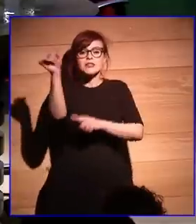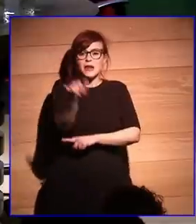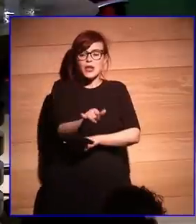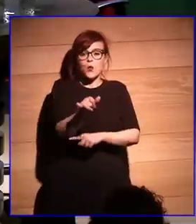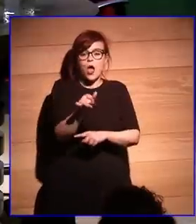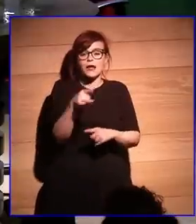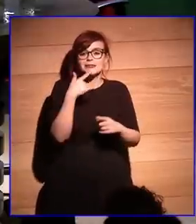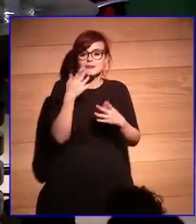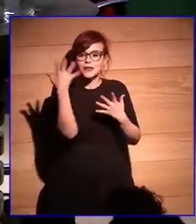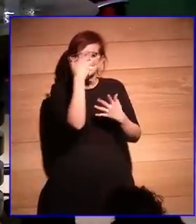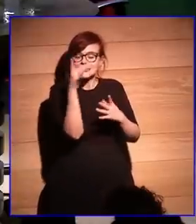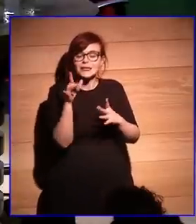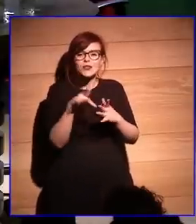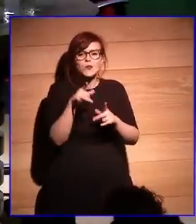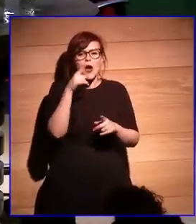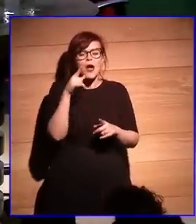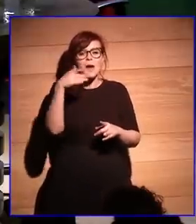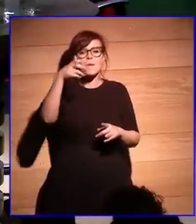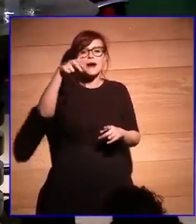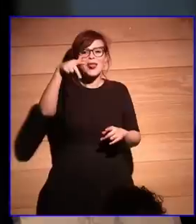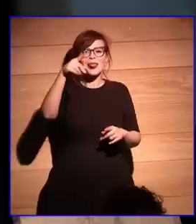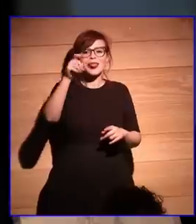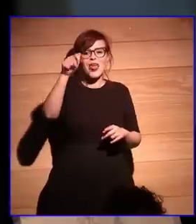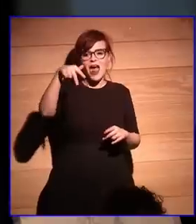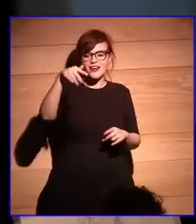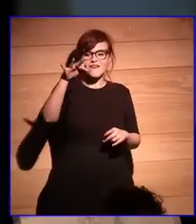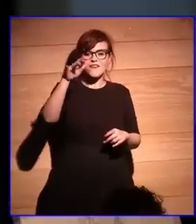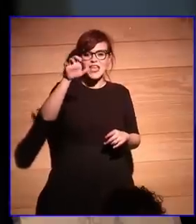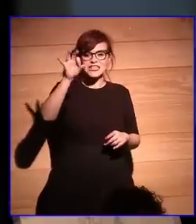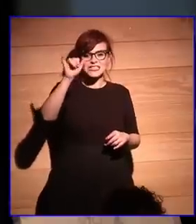sobre tentaciones, ¿cómo se llamaba aquella película con Brendan Fraser?